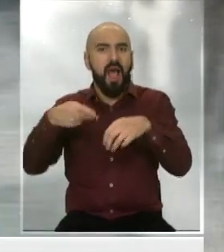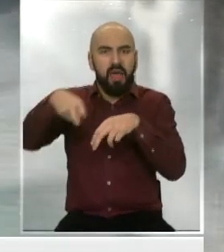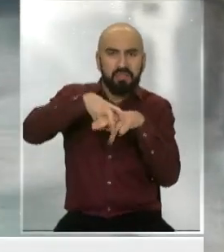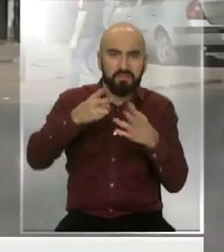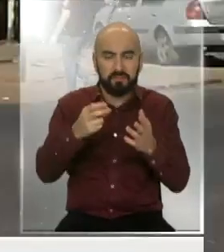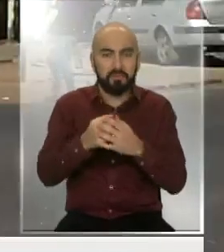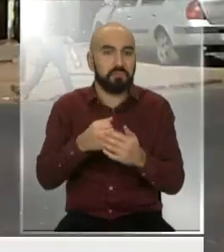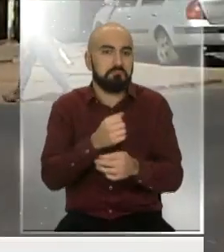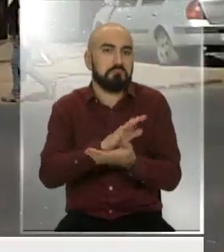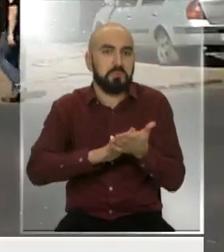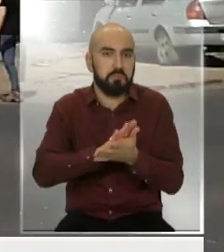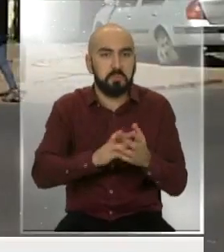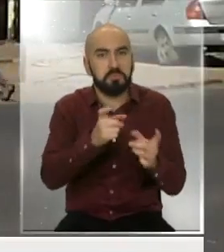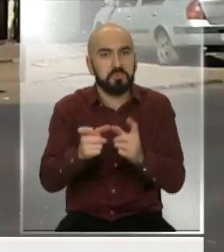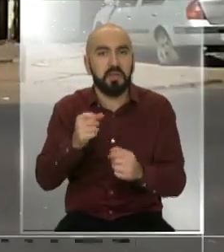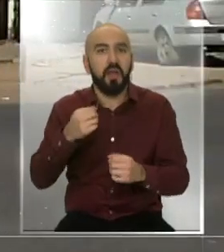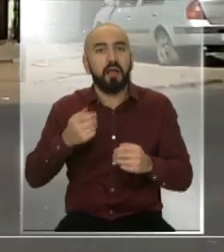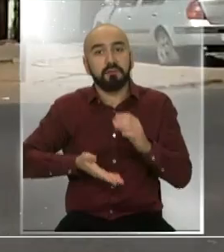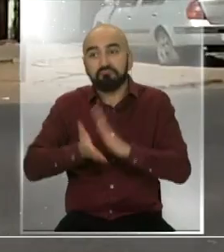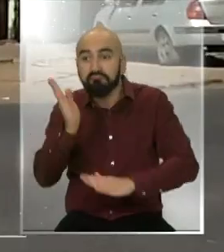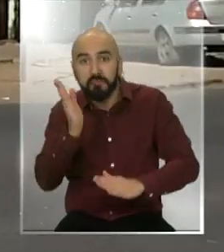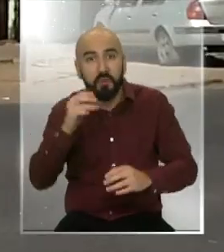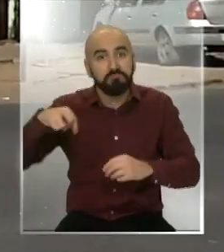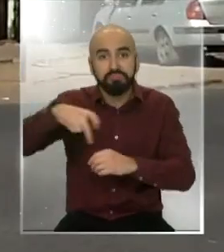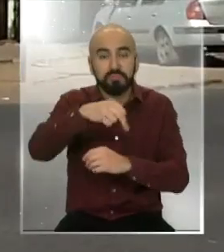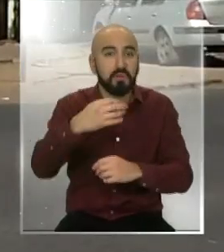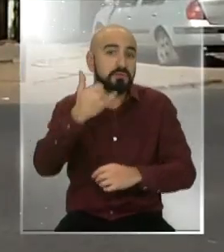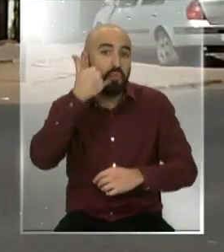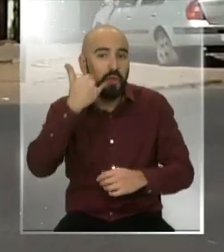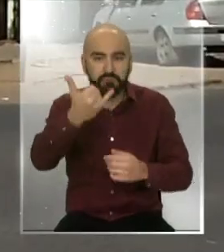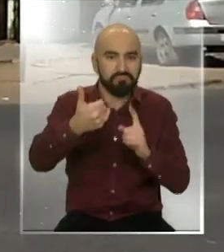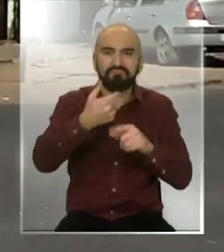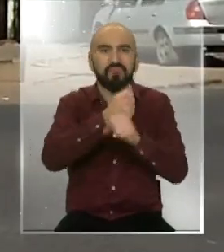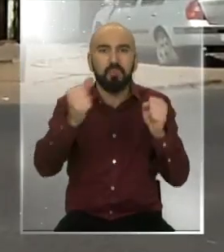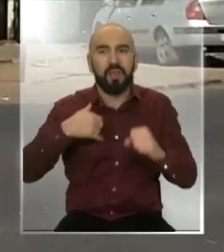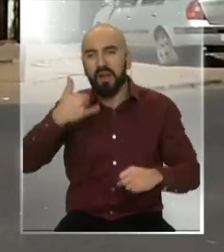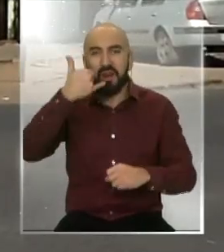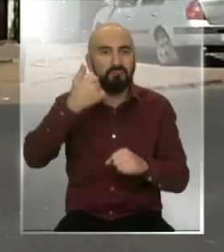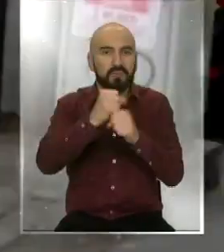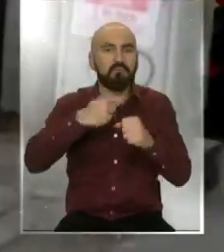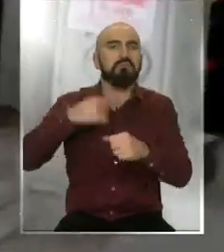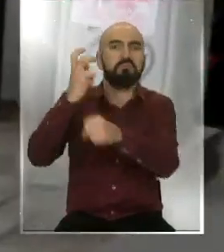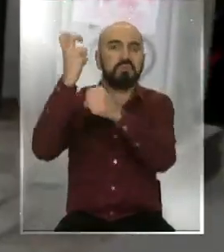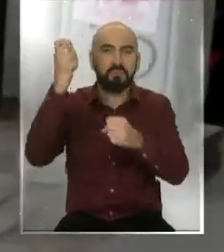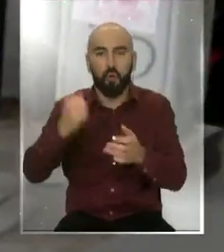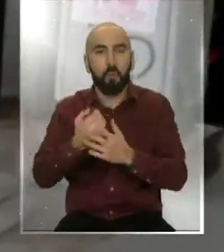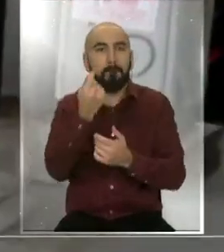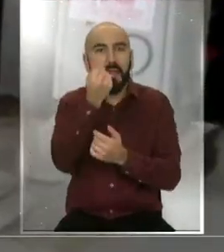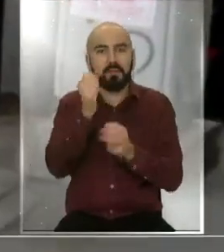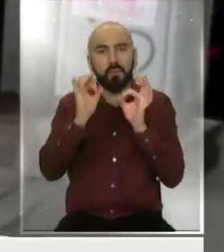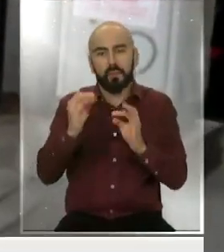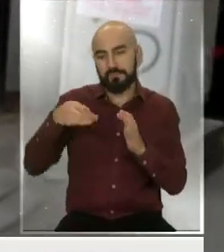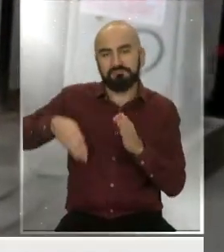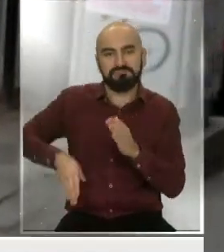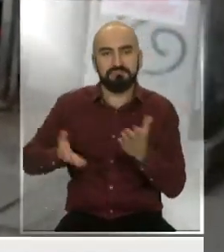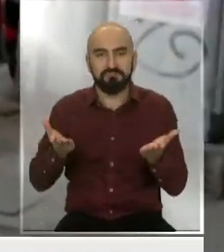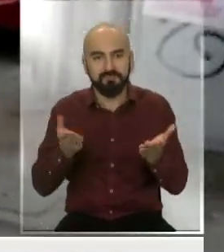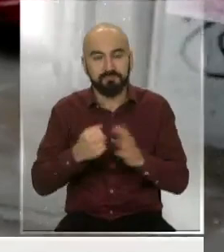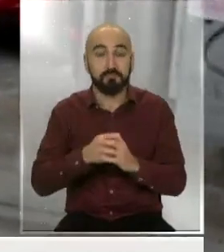con sus celulares a comprar directamente, tiene que andar con la plata justa en sus bolsillos por si les roban. Sobre todo asaltan a las